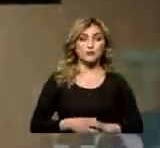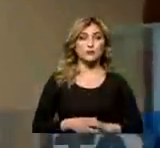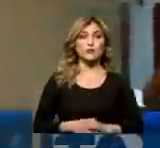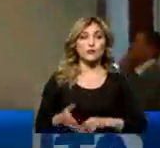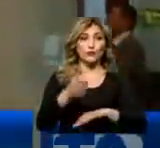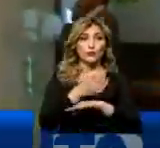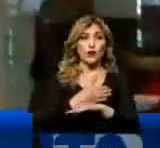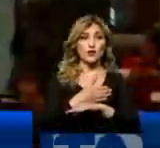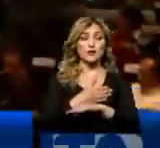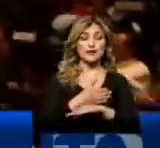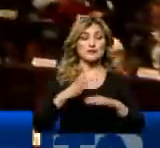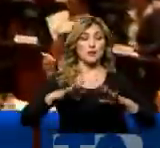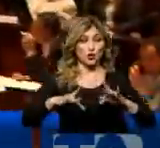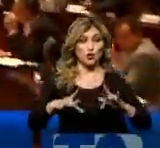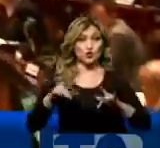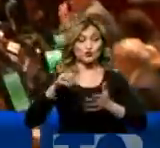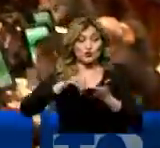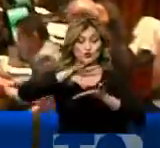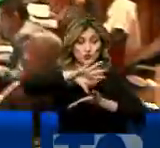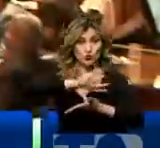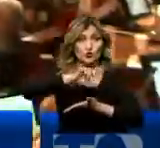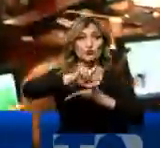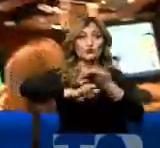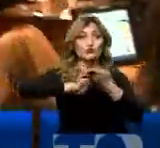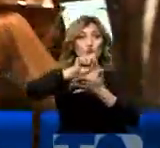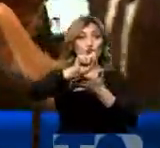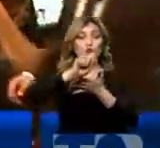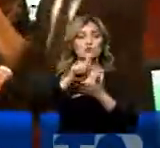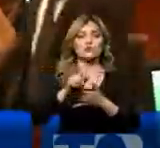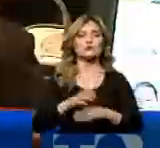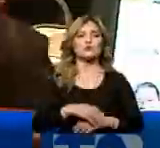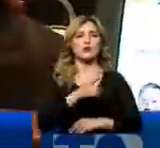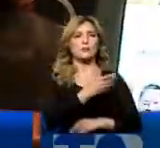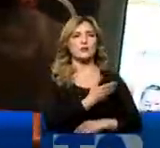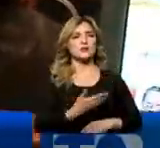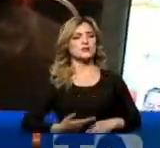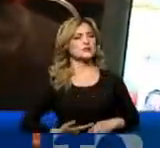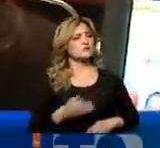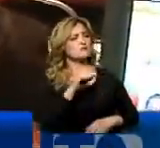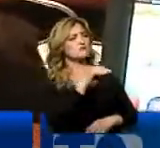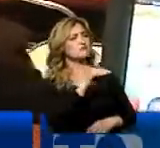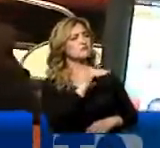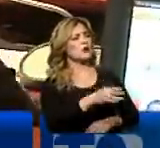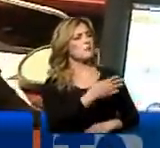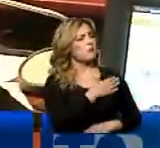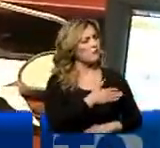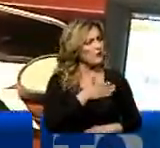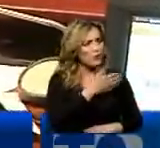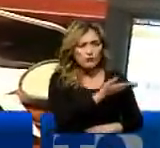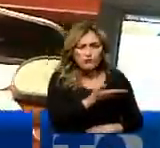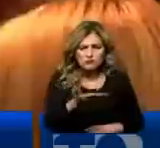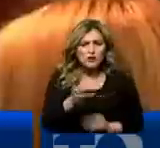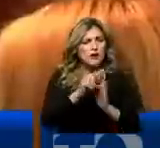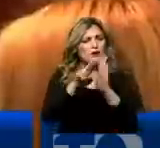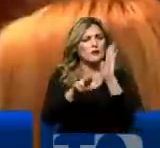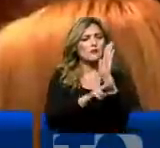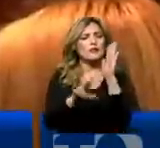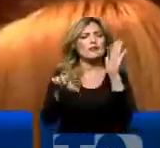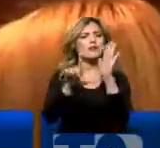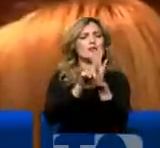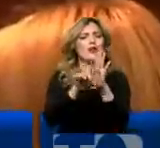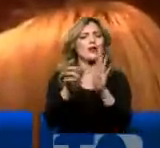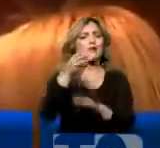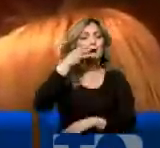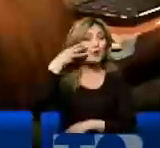Antes de irse al receso, este pleno legislativo aprobó un exhorto al Ejecutivo para que emita el reglamento a la ley amazónica, que ya